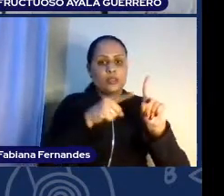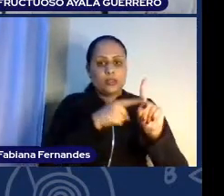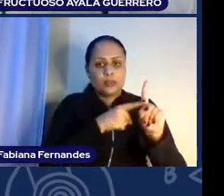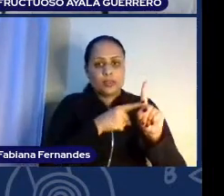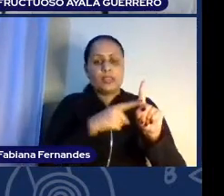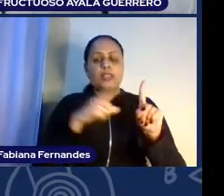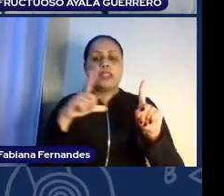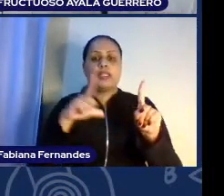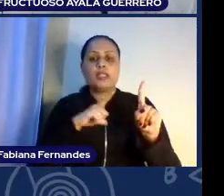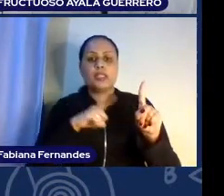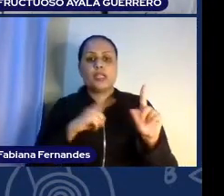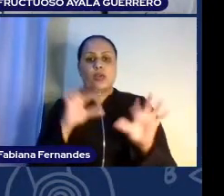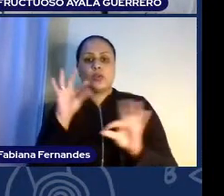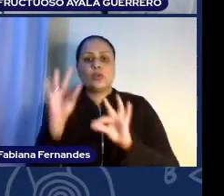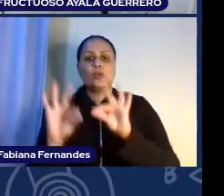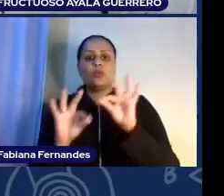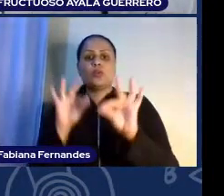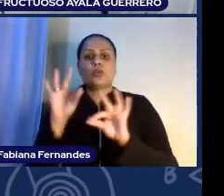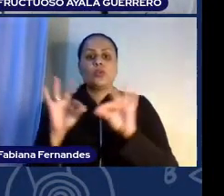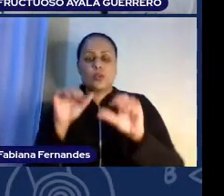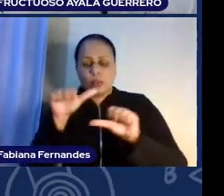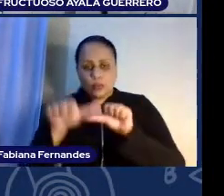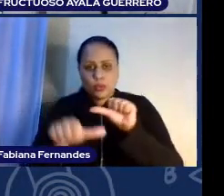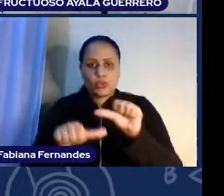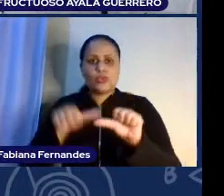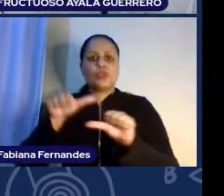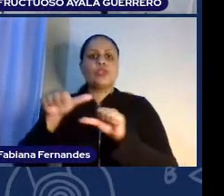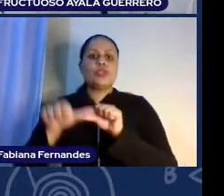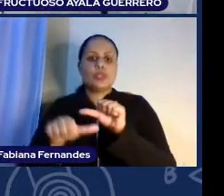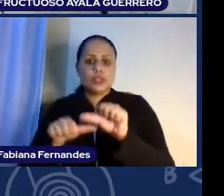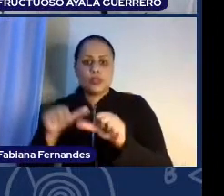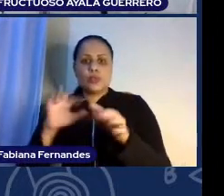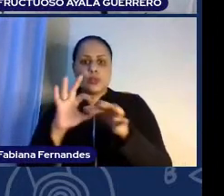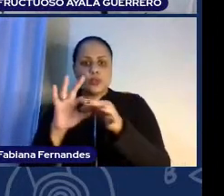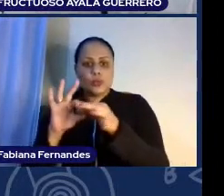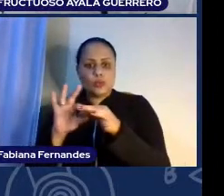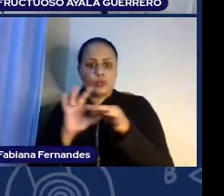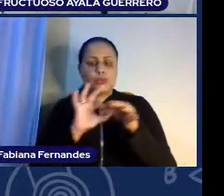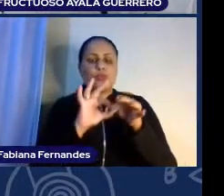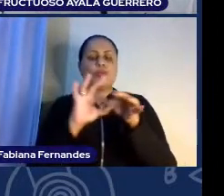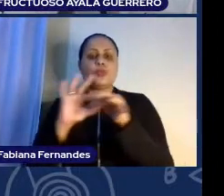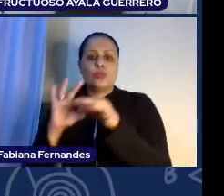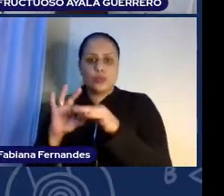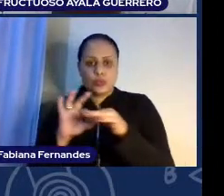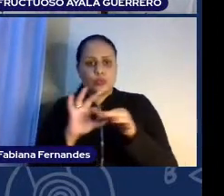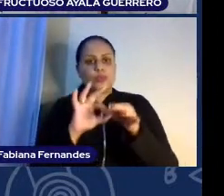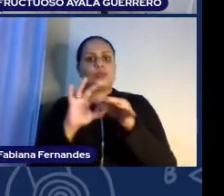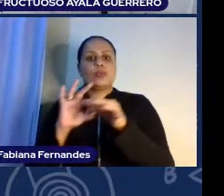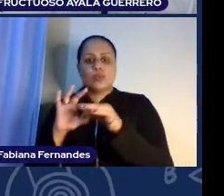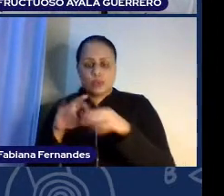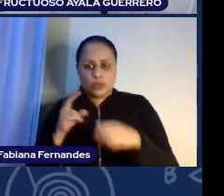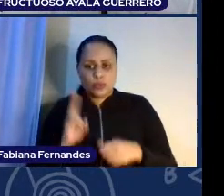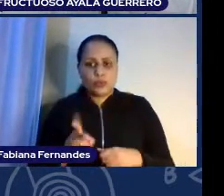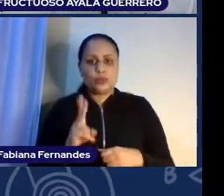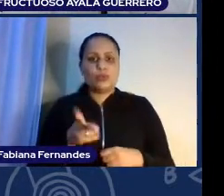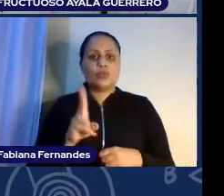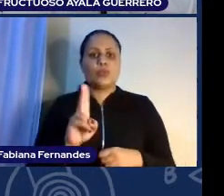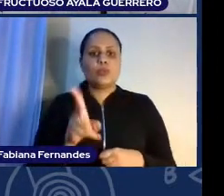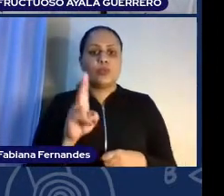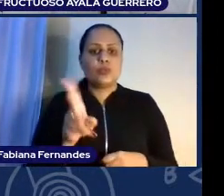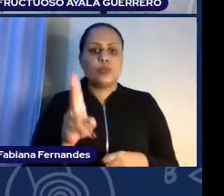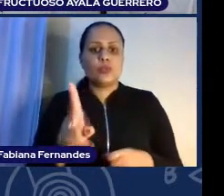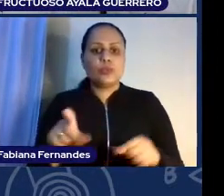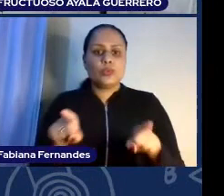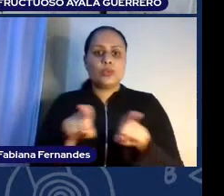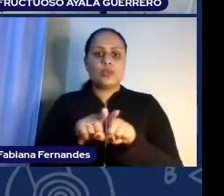del cerebro se van modificando, se van conectando progresivamente para que en el transcurso